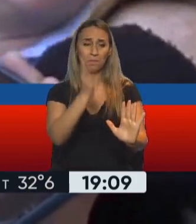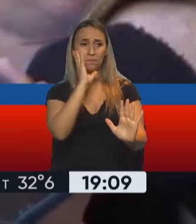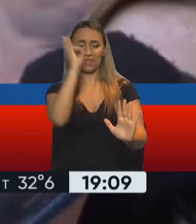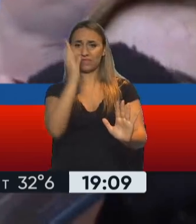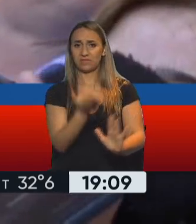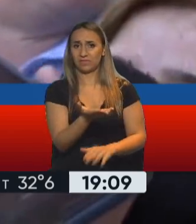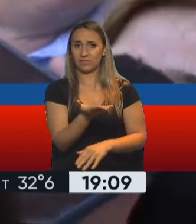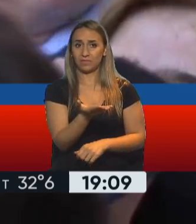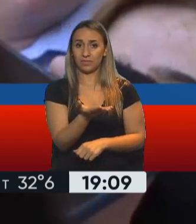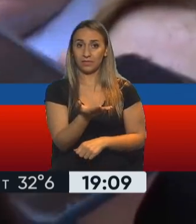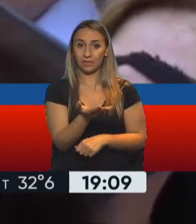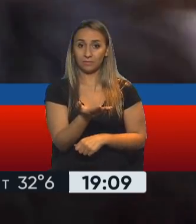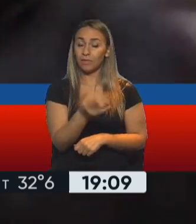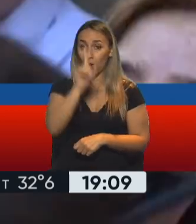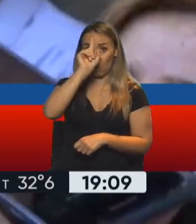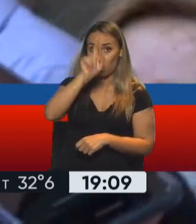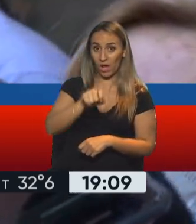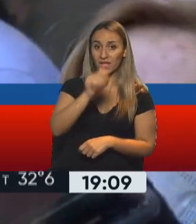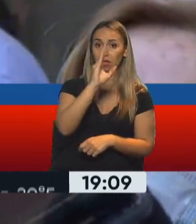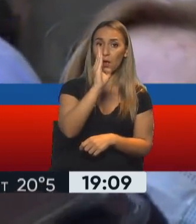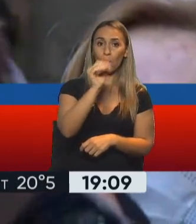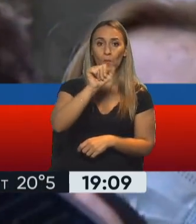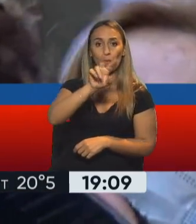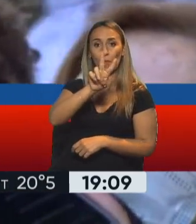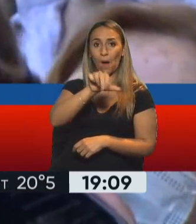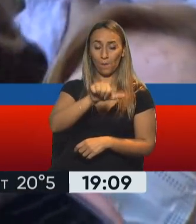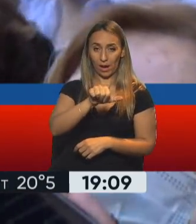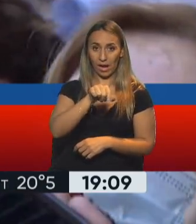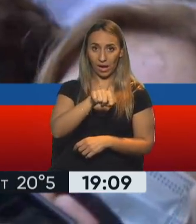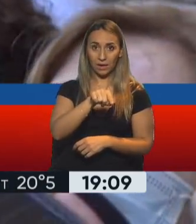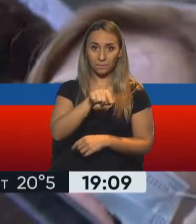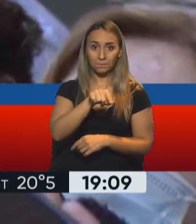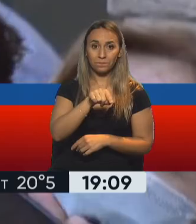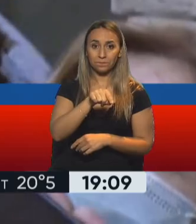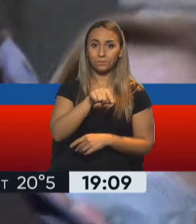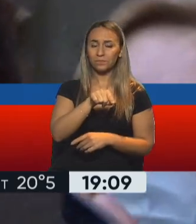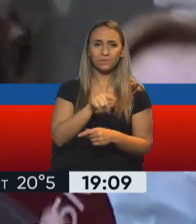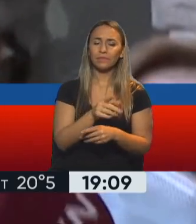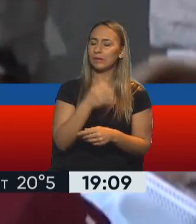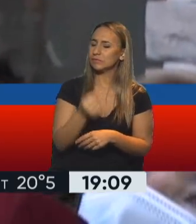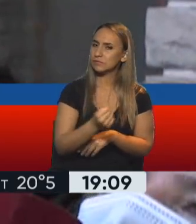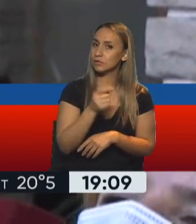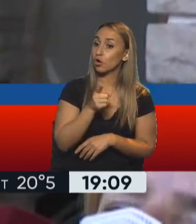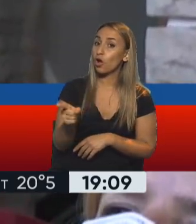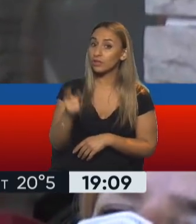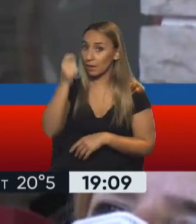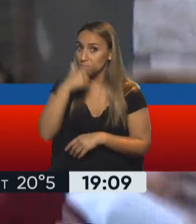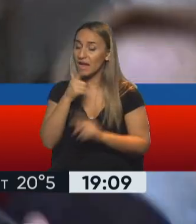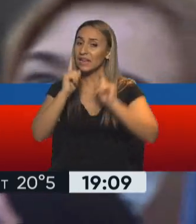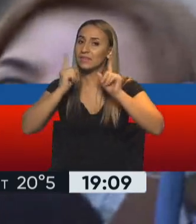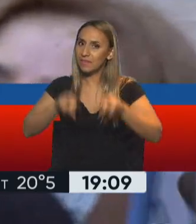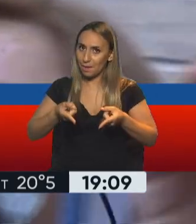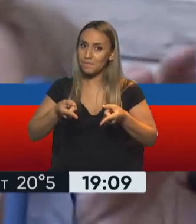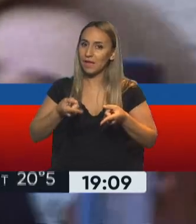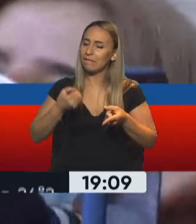evidencia que el juez Baba, en su animadversión contra Macri, y con su